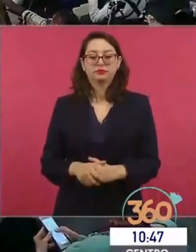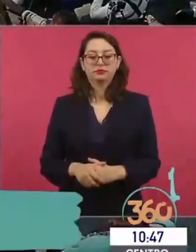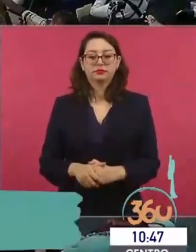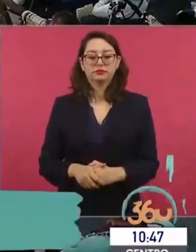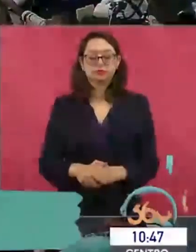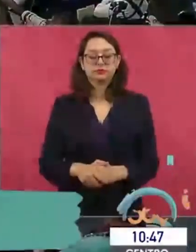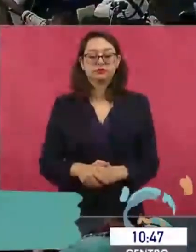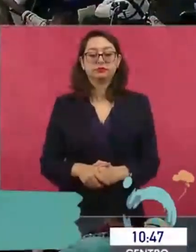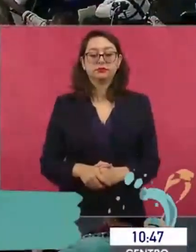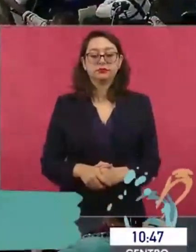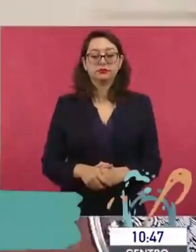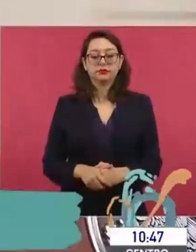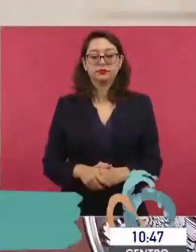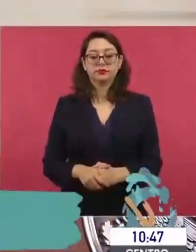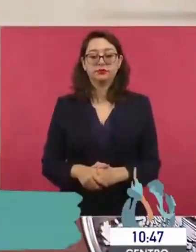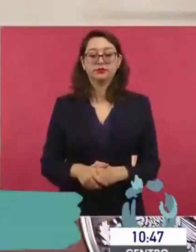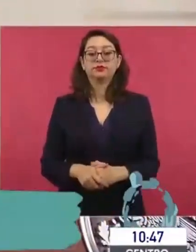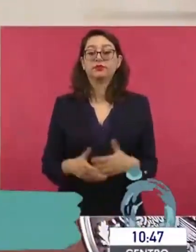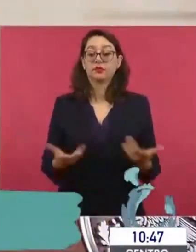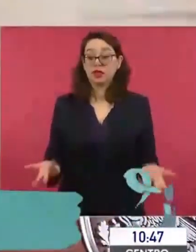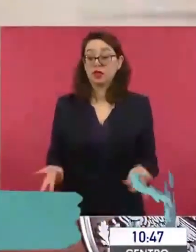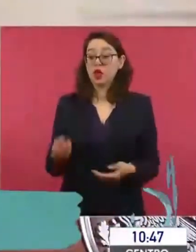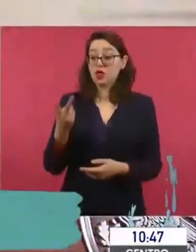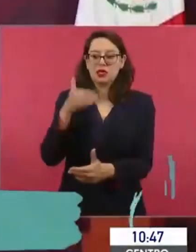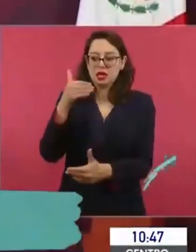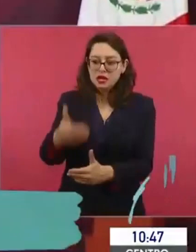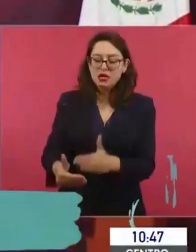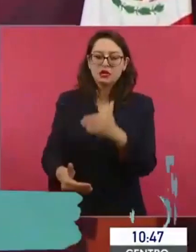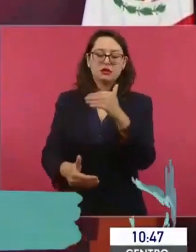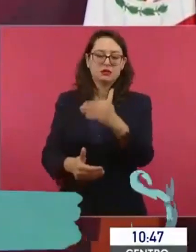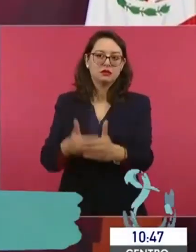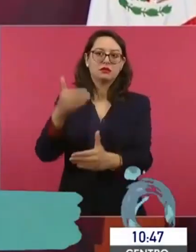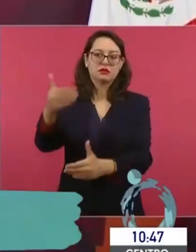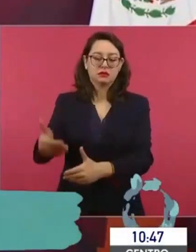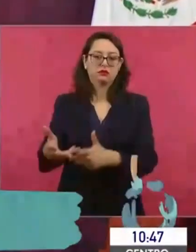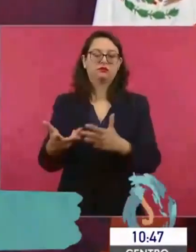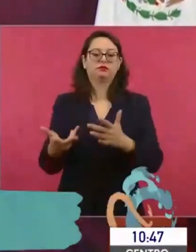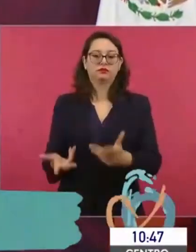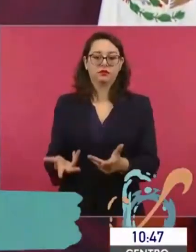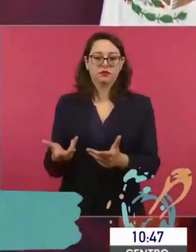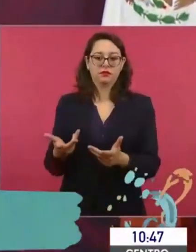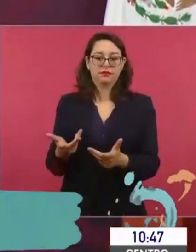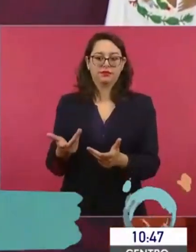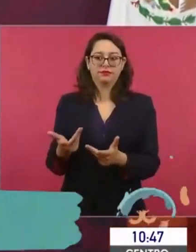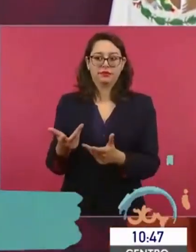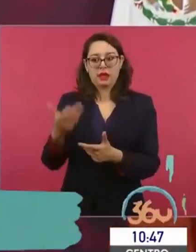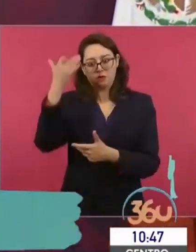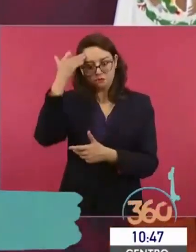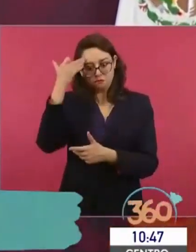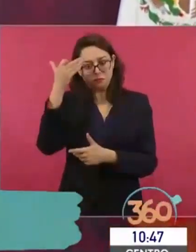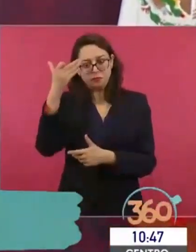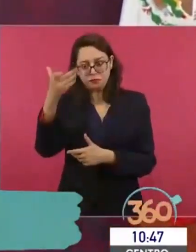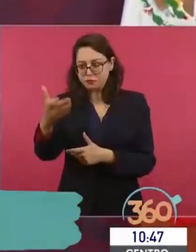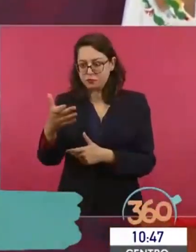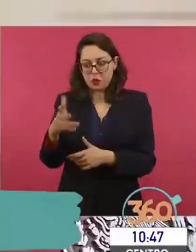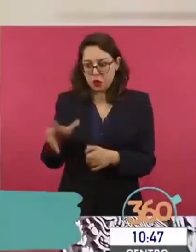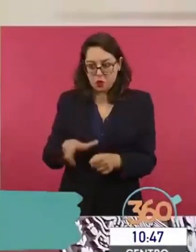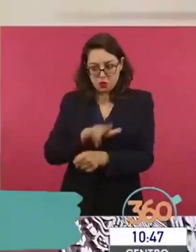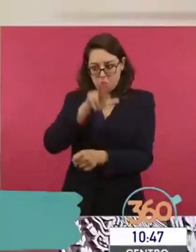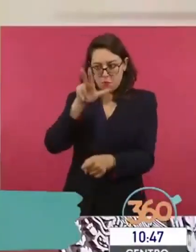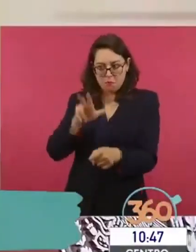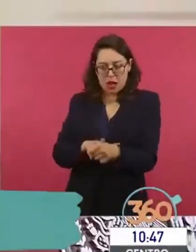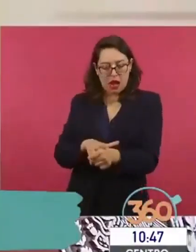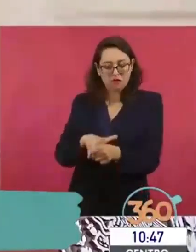refinería de dos bocas ya se cargó y va a empezar Ya